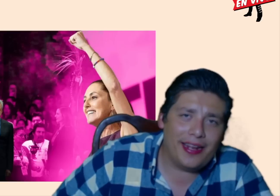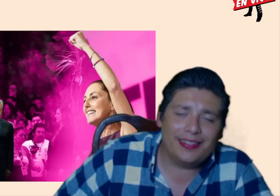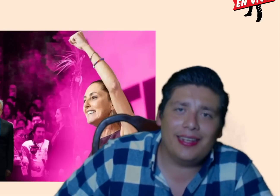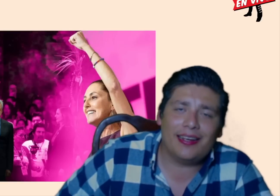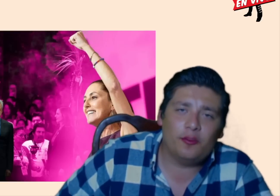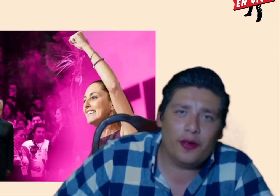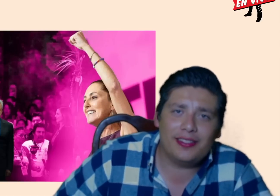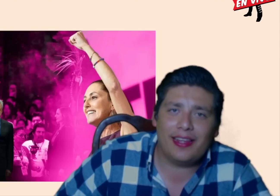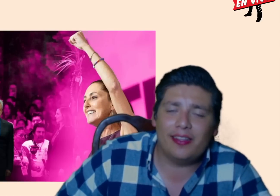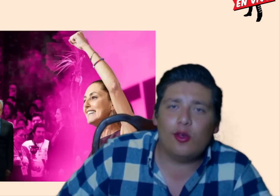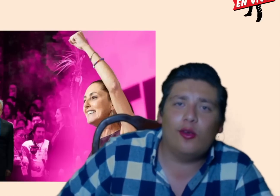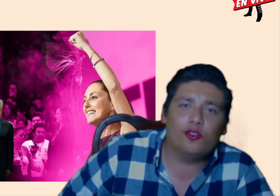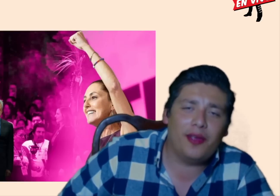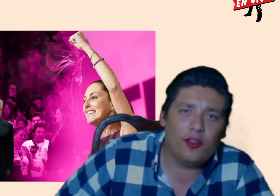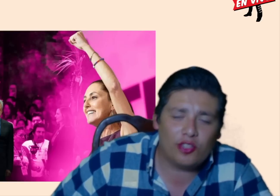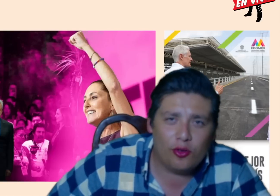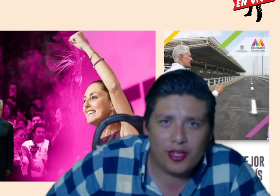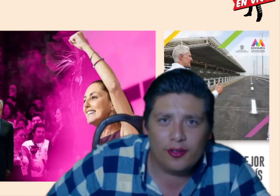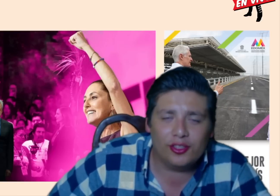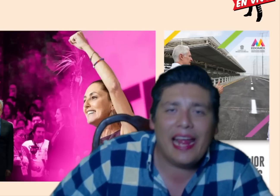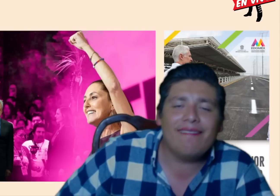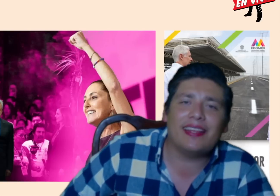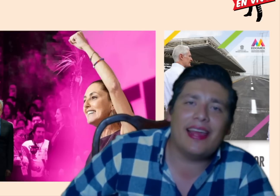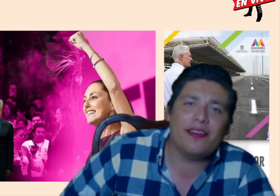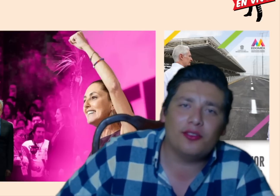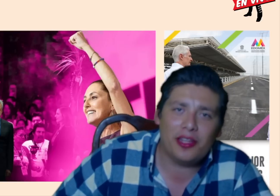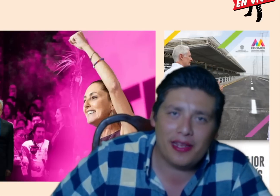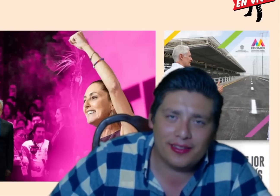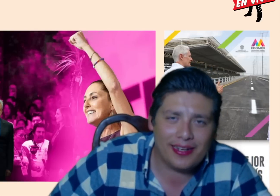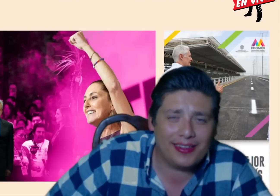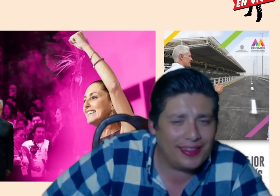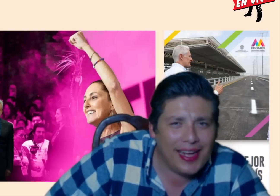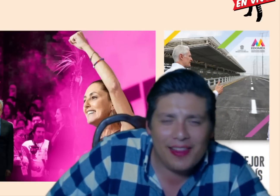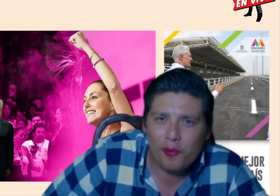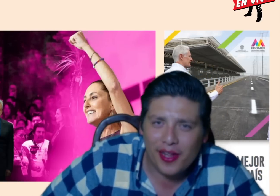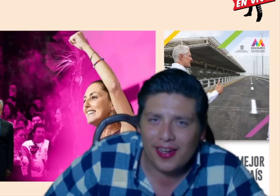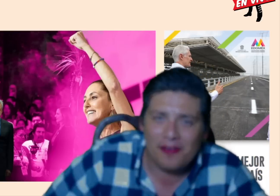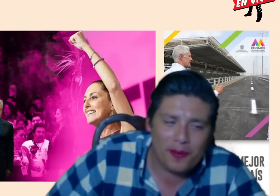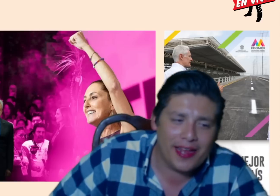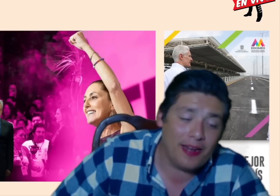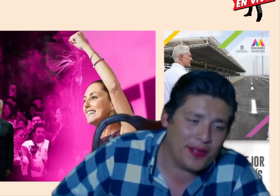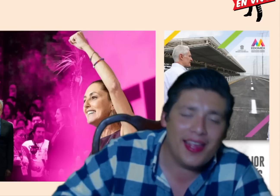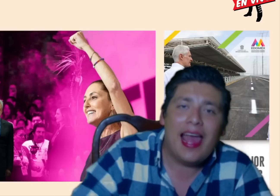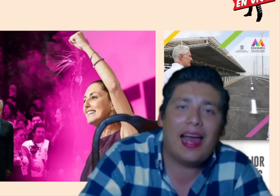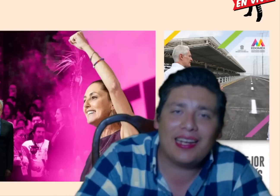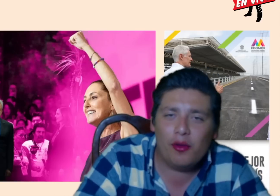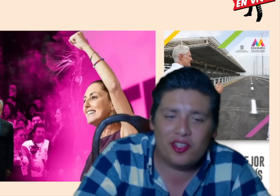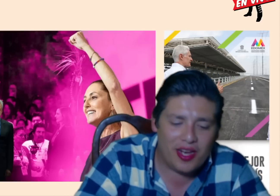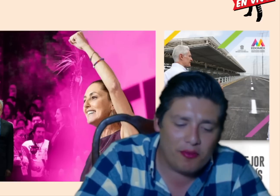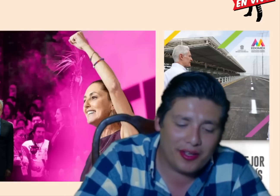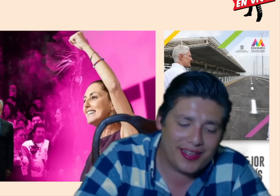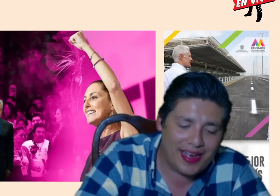de esperarse la respuesta de todos los medios chayoteros, entre ellos TV Azteca, tratar de ponerle el pie a